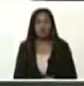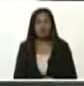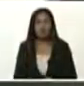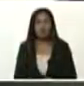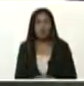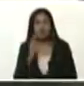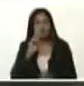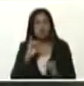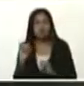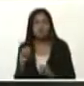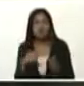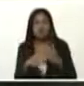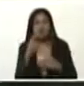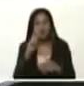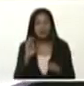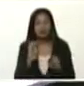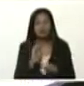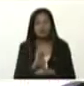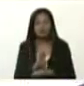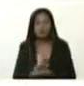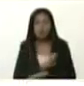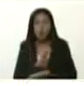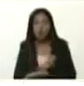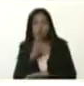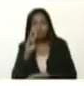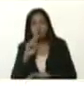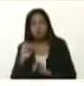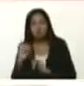Fíjense ustedes lo que pasó en Ecuador.